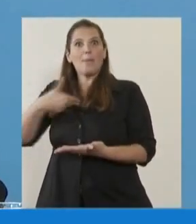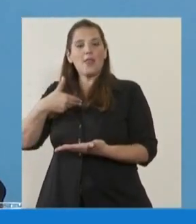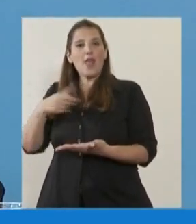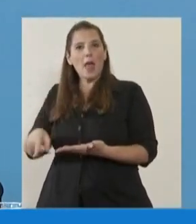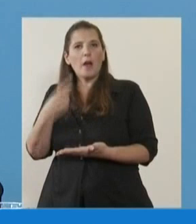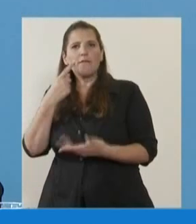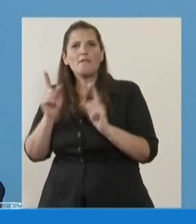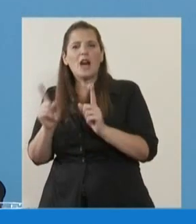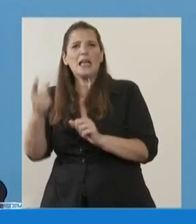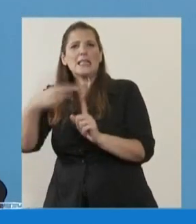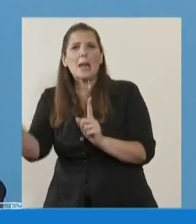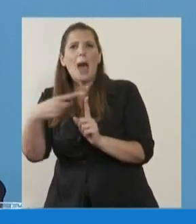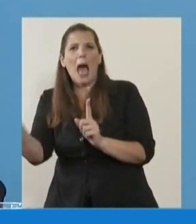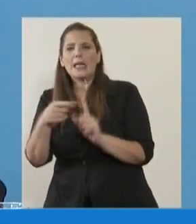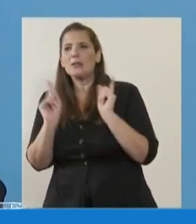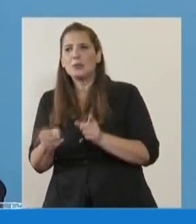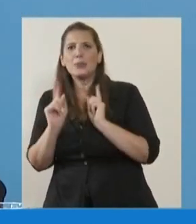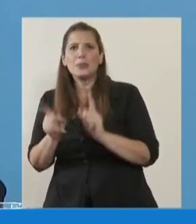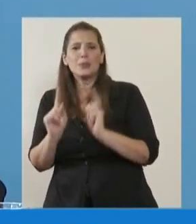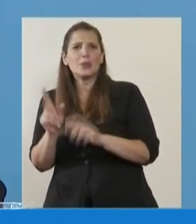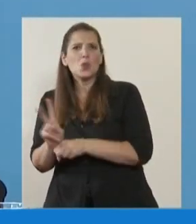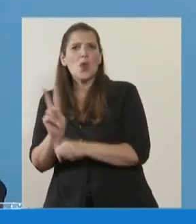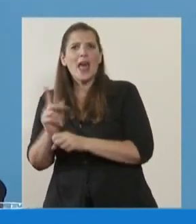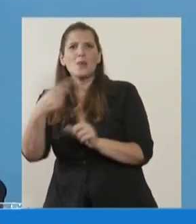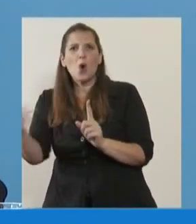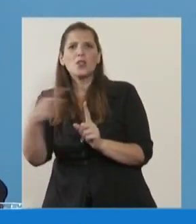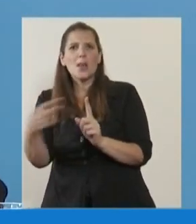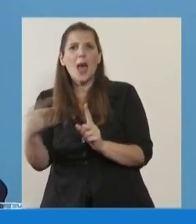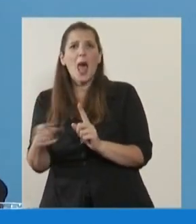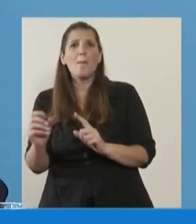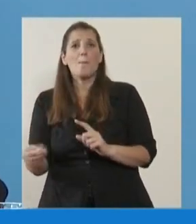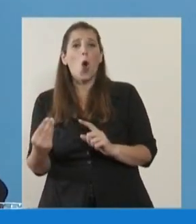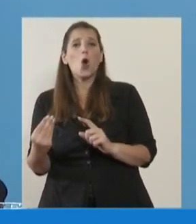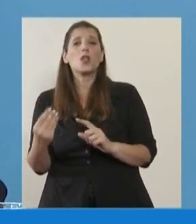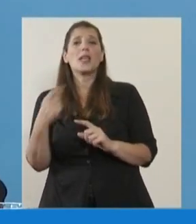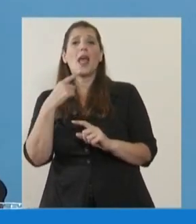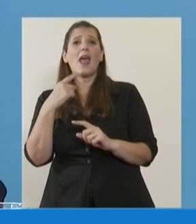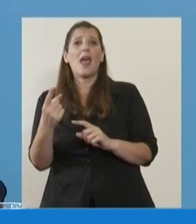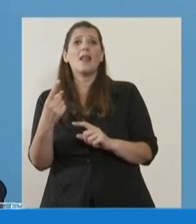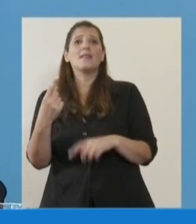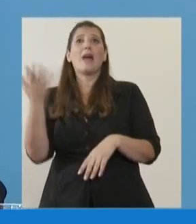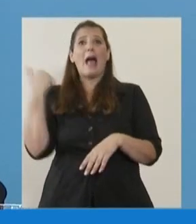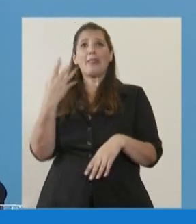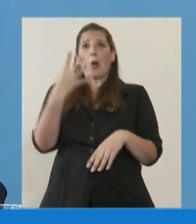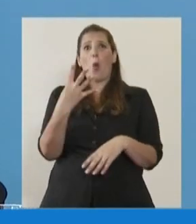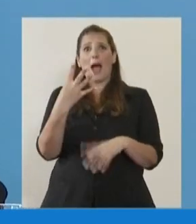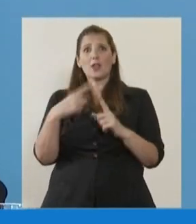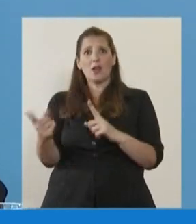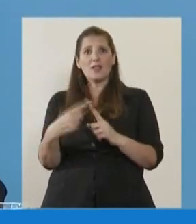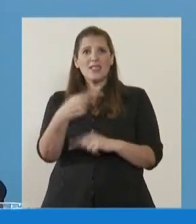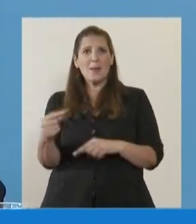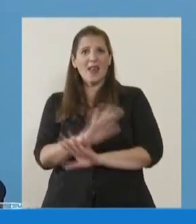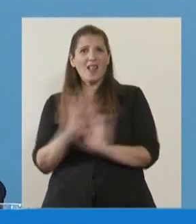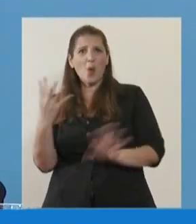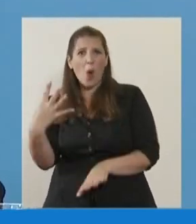mantener los vuelos semanales, porque las frecuencias en temporada baja bajaban a 4 vuelos semanales, y entonces para